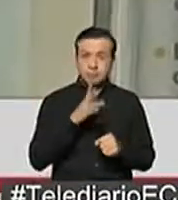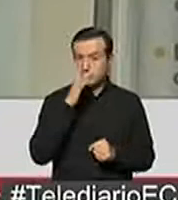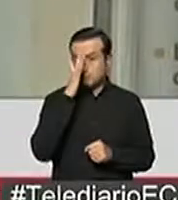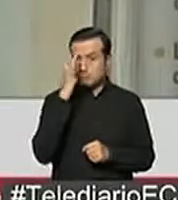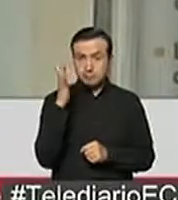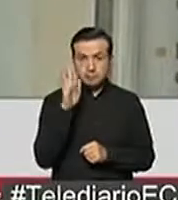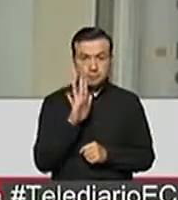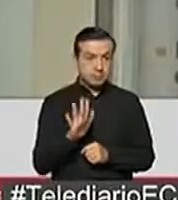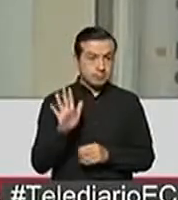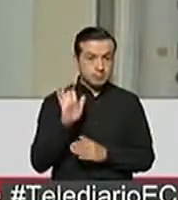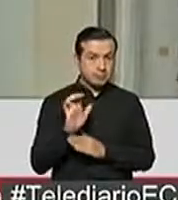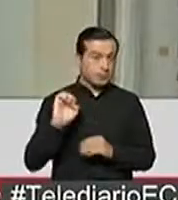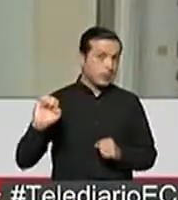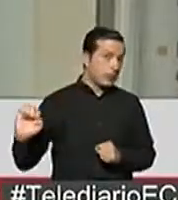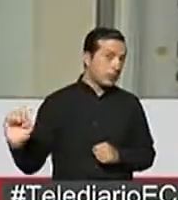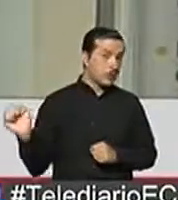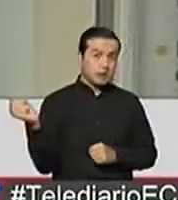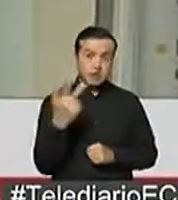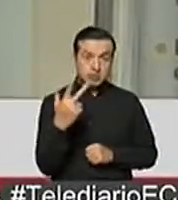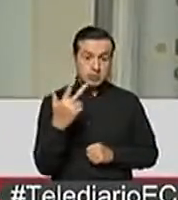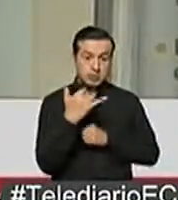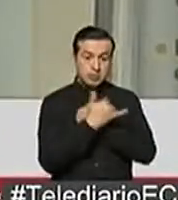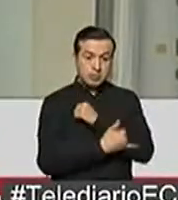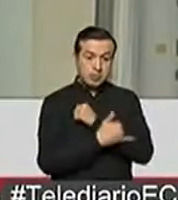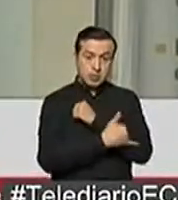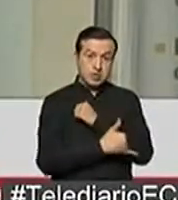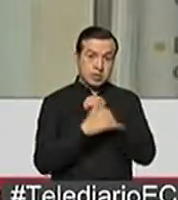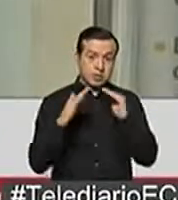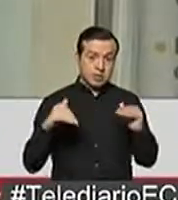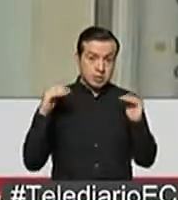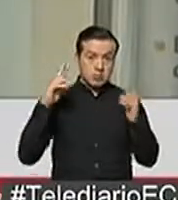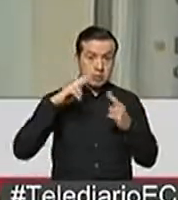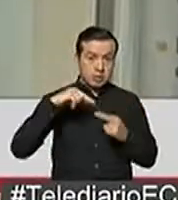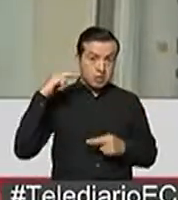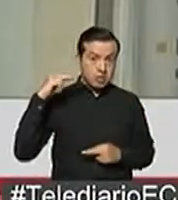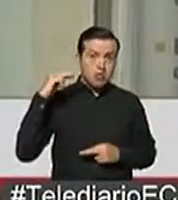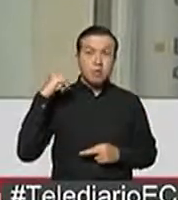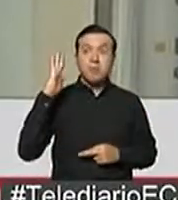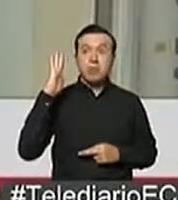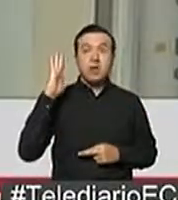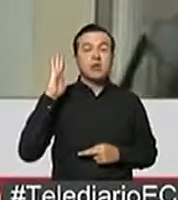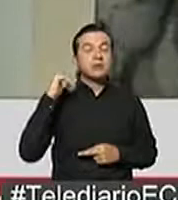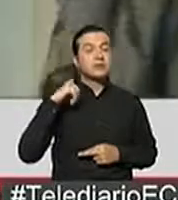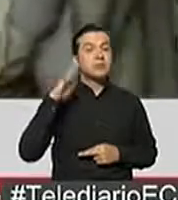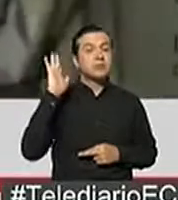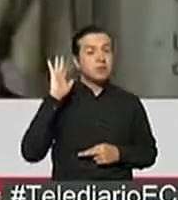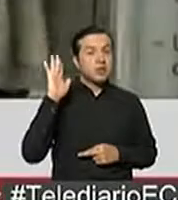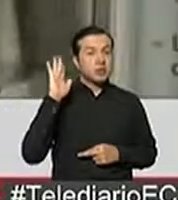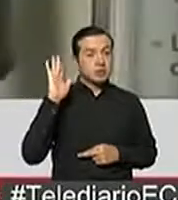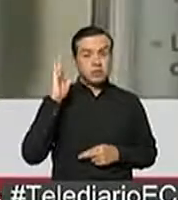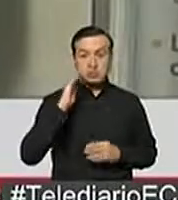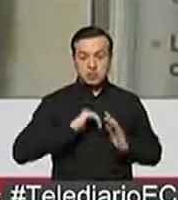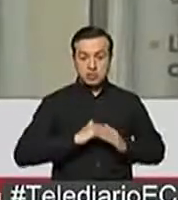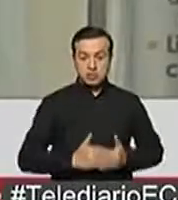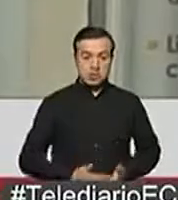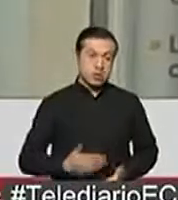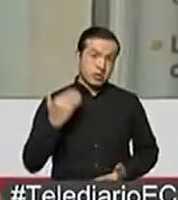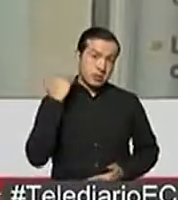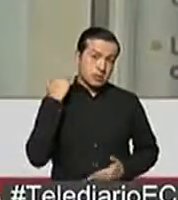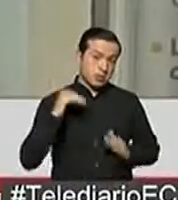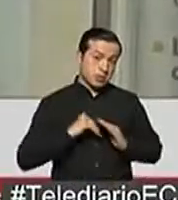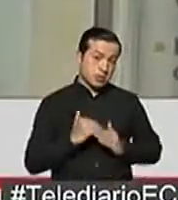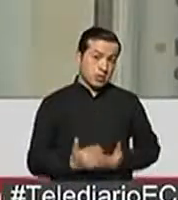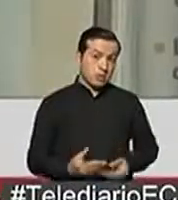país es el tercero en el rango de la región con más alto índice de embarazos